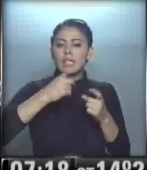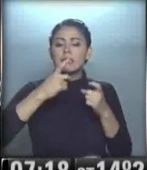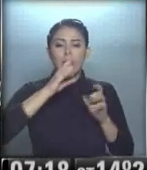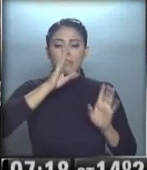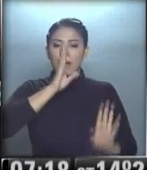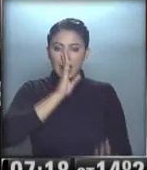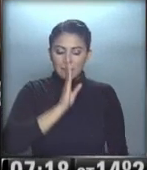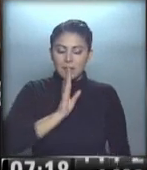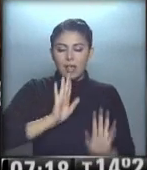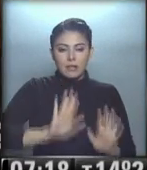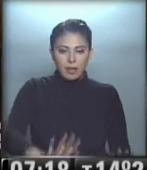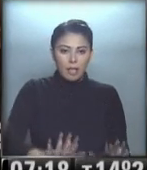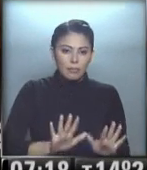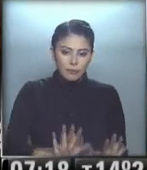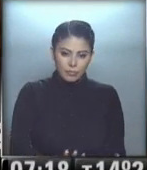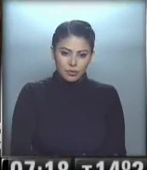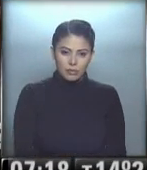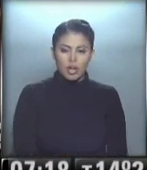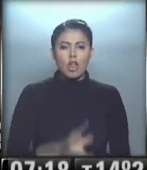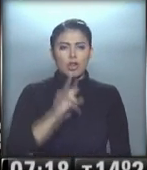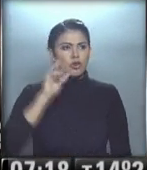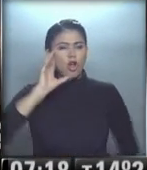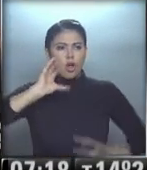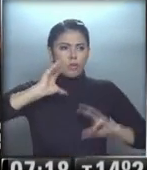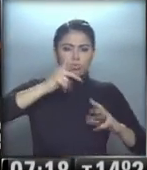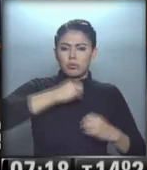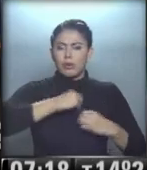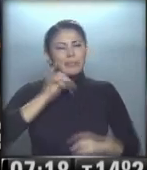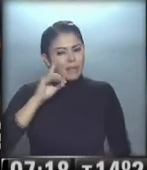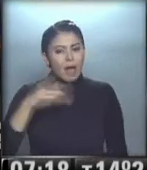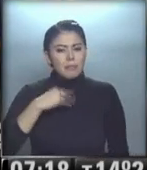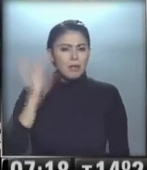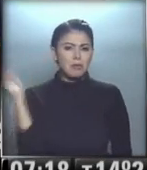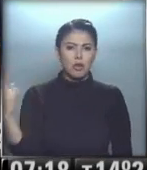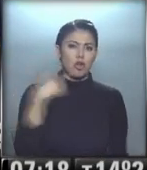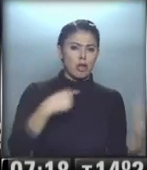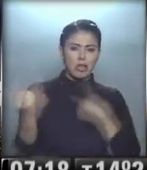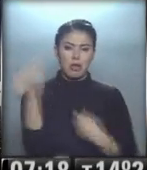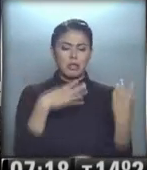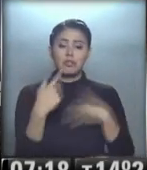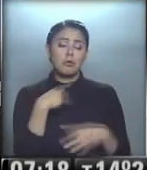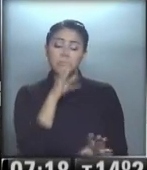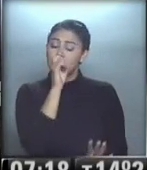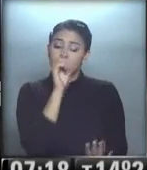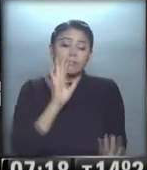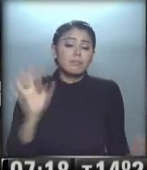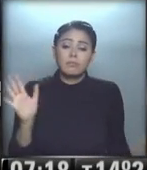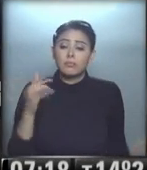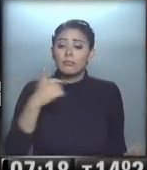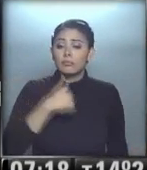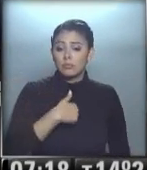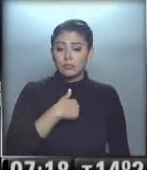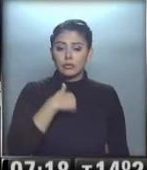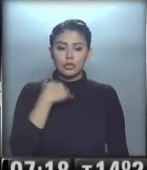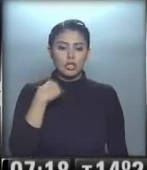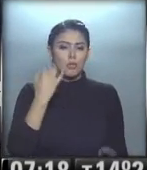perseverancia. Uh-huh. Y no frustrarse jamás. ¿Vieron que a mí me cachetean y yo imperturbable? Ellos pensaban que yo iba a llegar